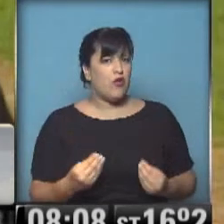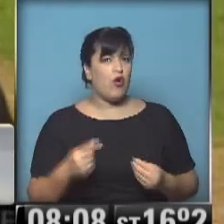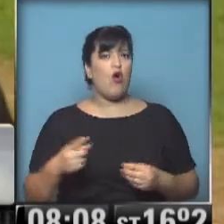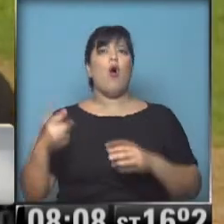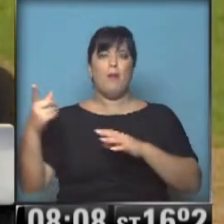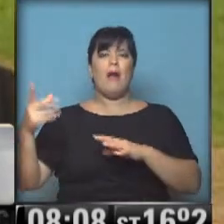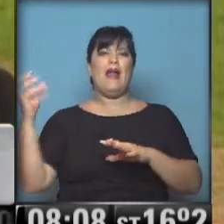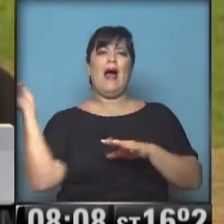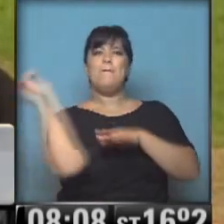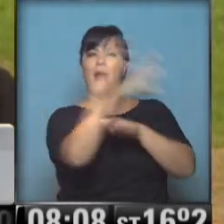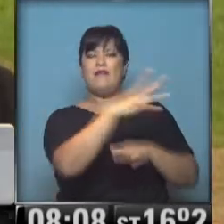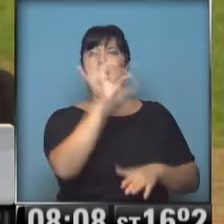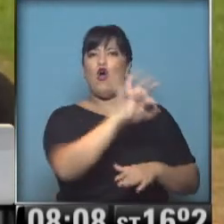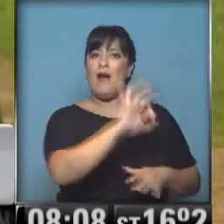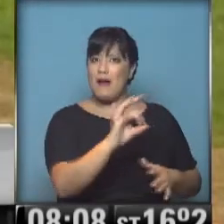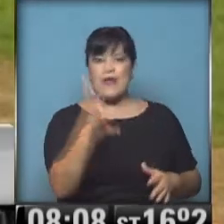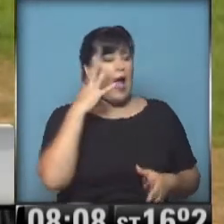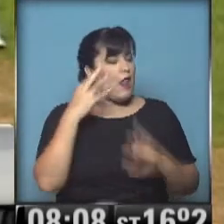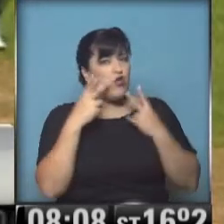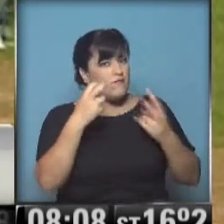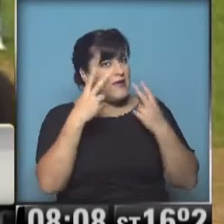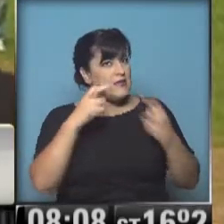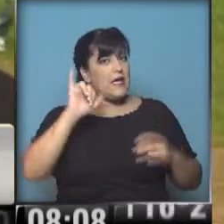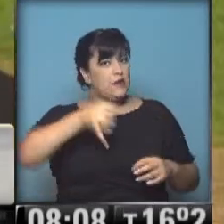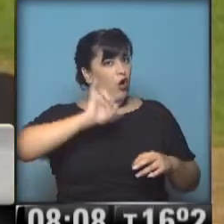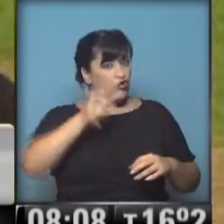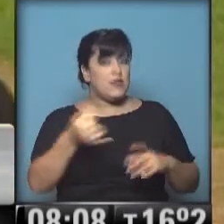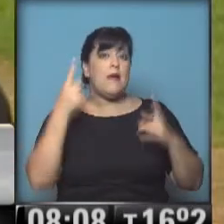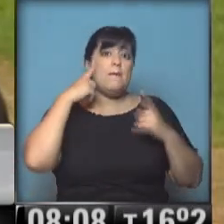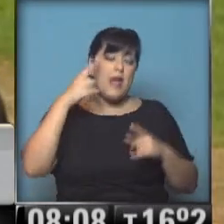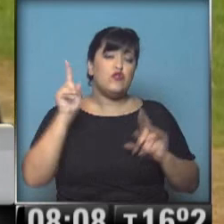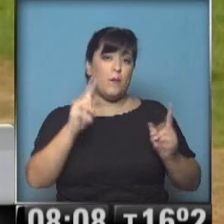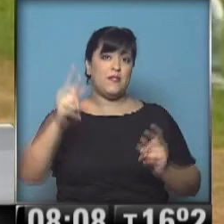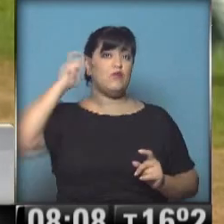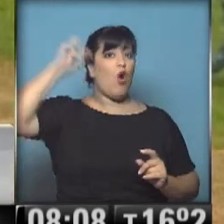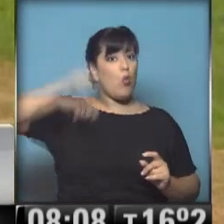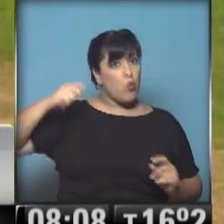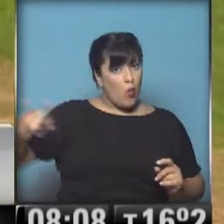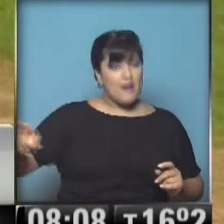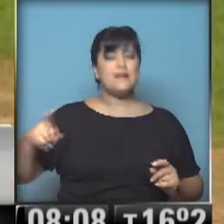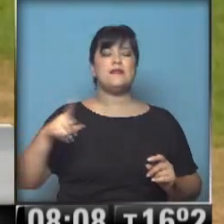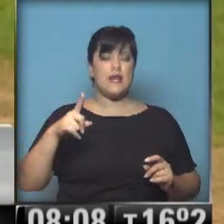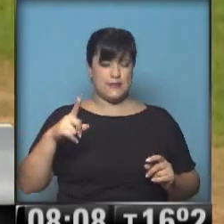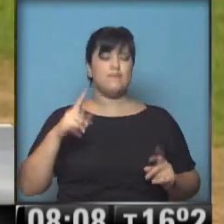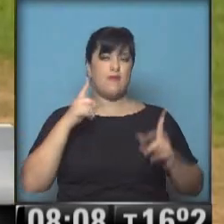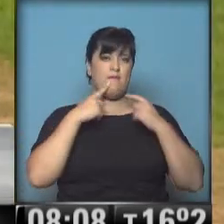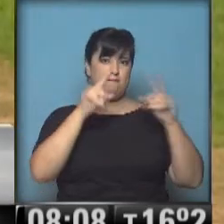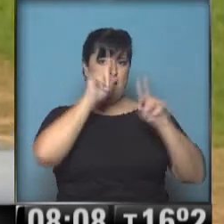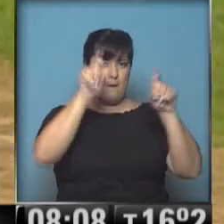olavarría eso es algo que hay que investigar y supongo que los jueces van a incorporar en las preguntas lo cierto